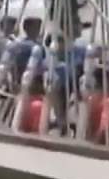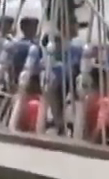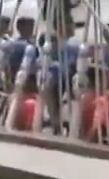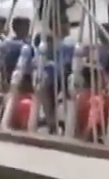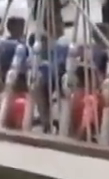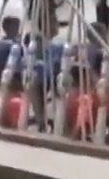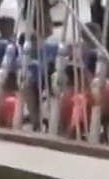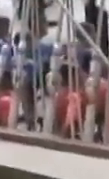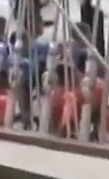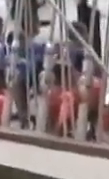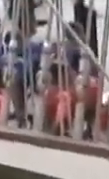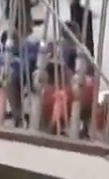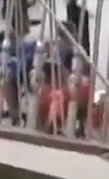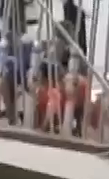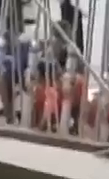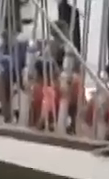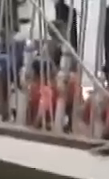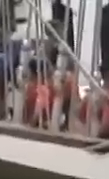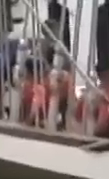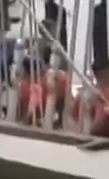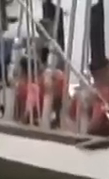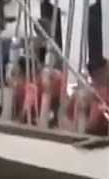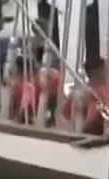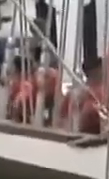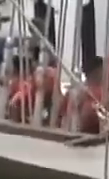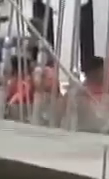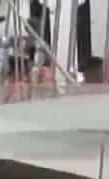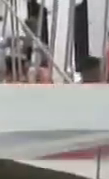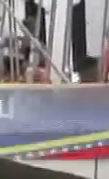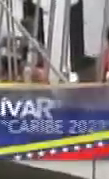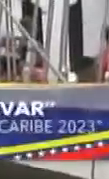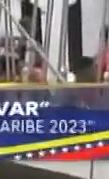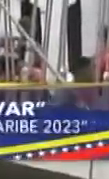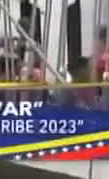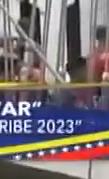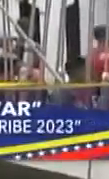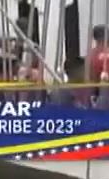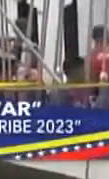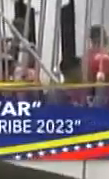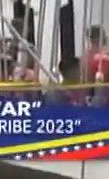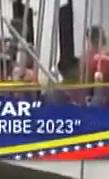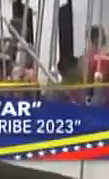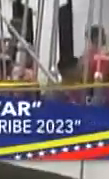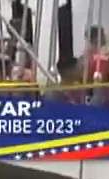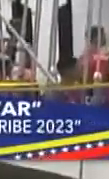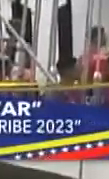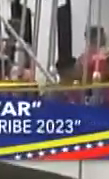Nacional Bolivariana. ¡Atención! ¡Fir!